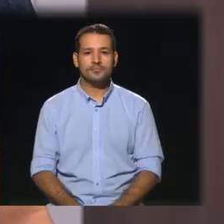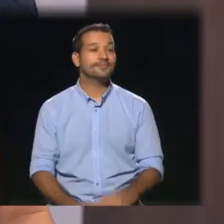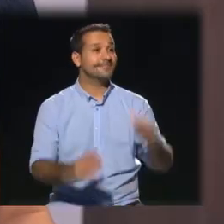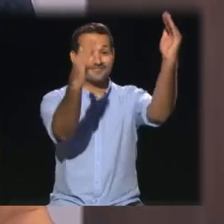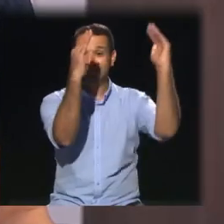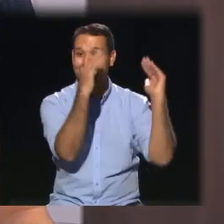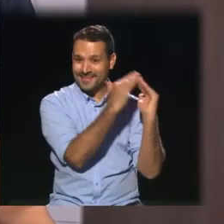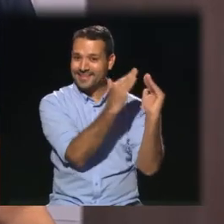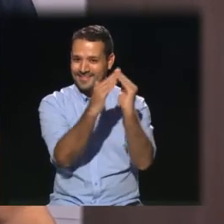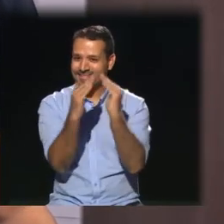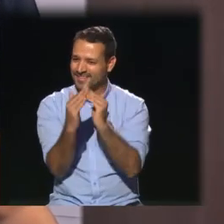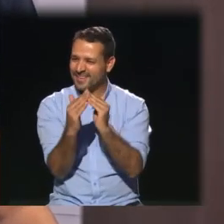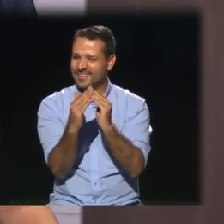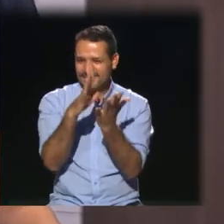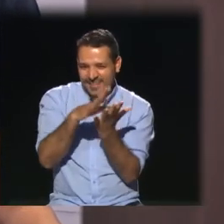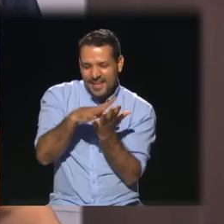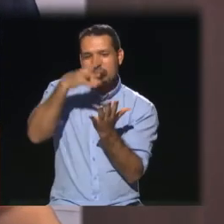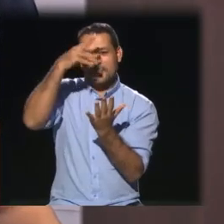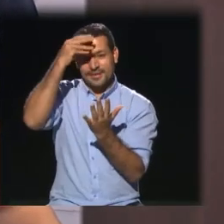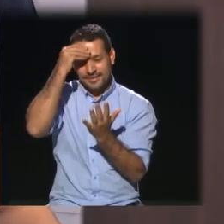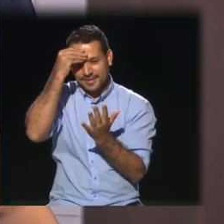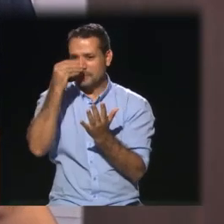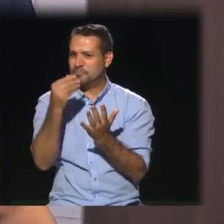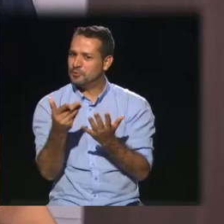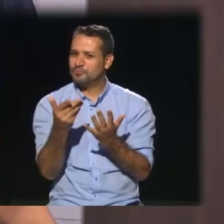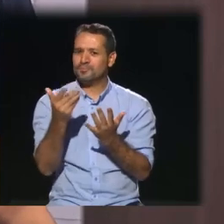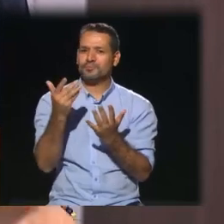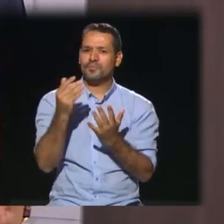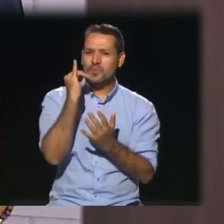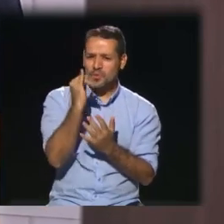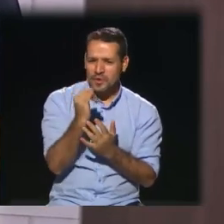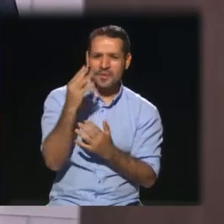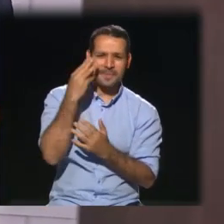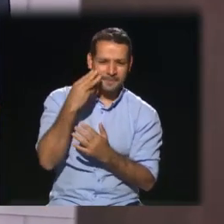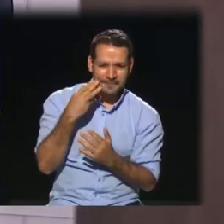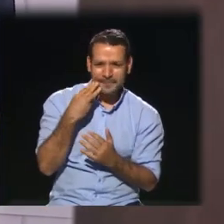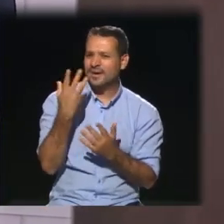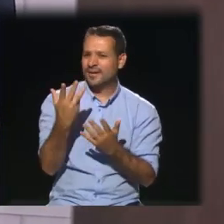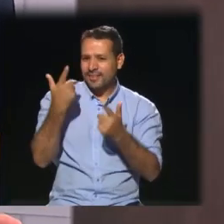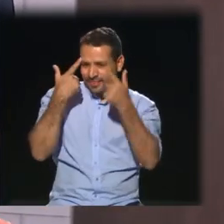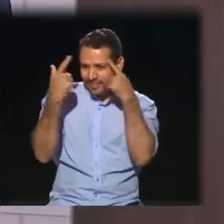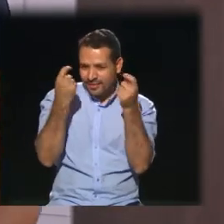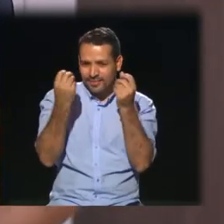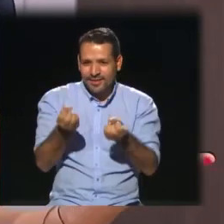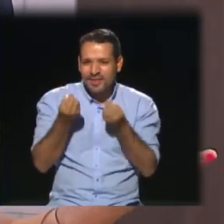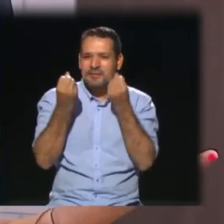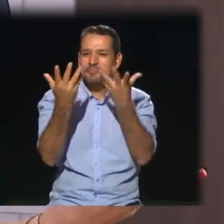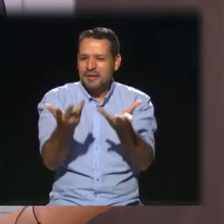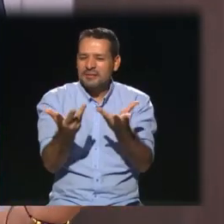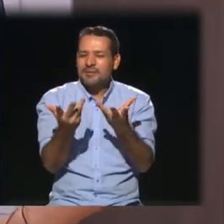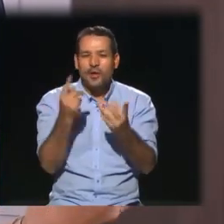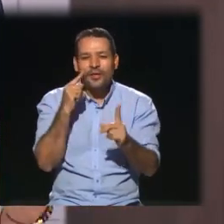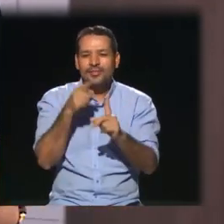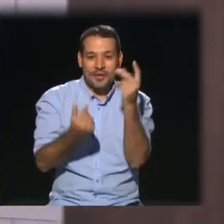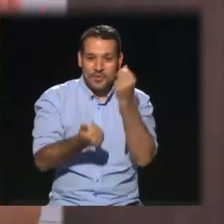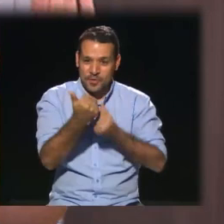En Casa Aprendemos siempre les traemos herramientas, siempre les traemos ideas de cómo, digamos, potencializar ese aprendizaje en los hogares y